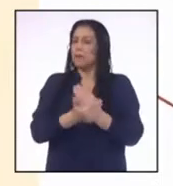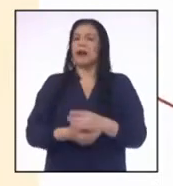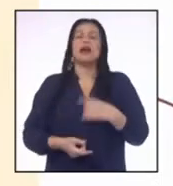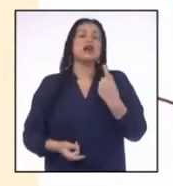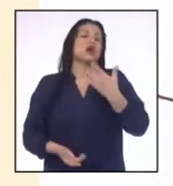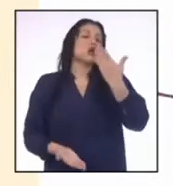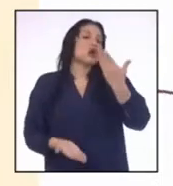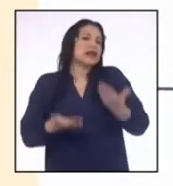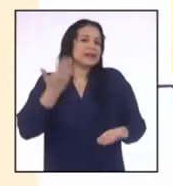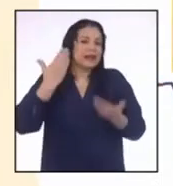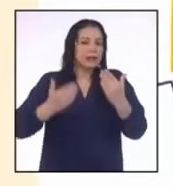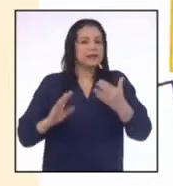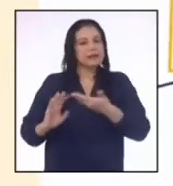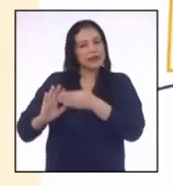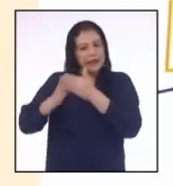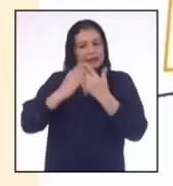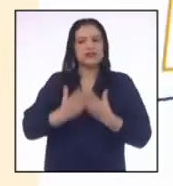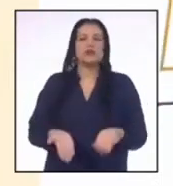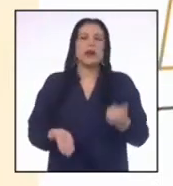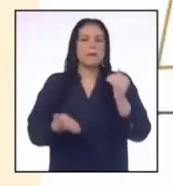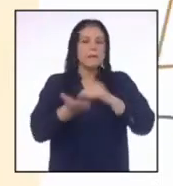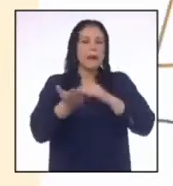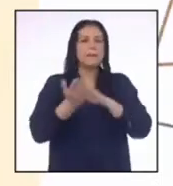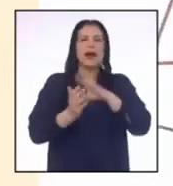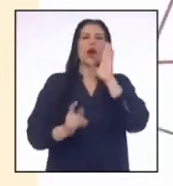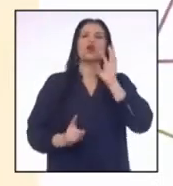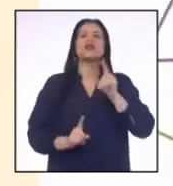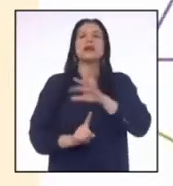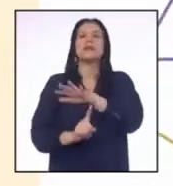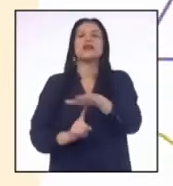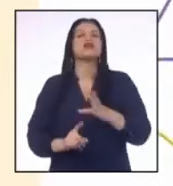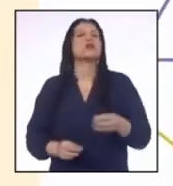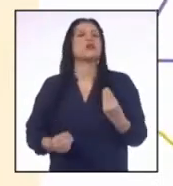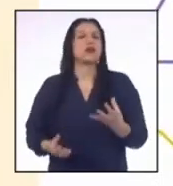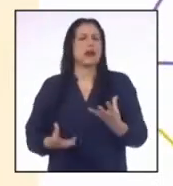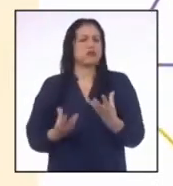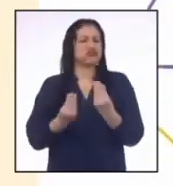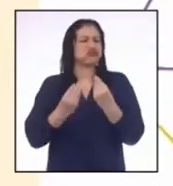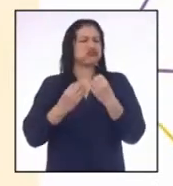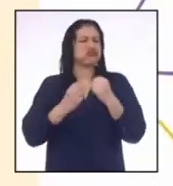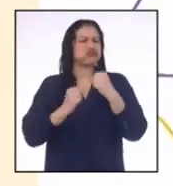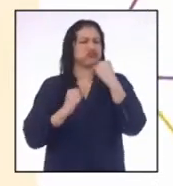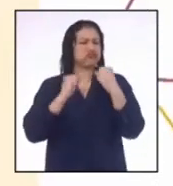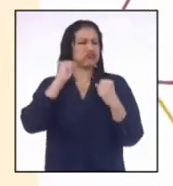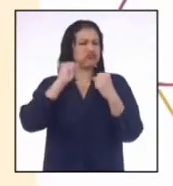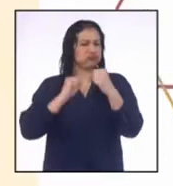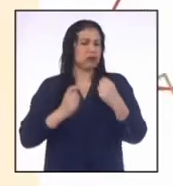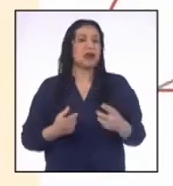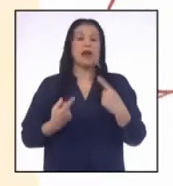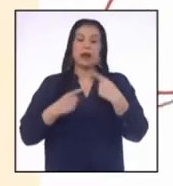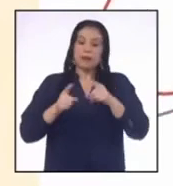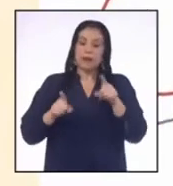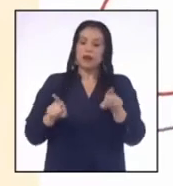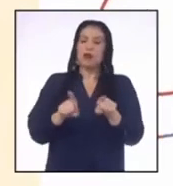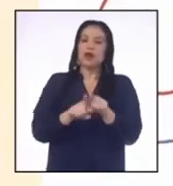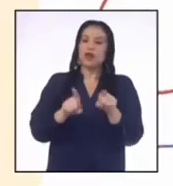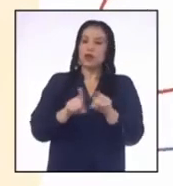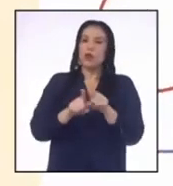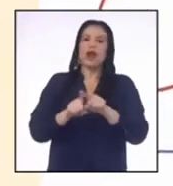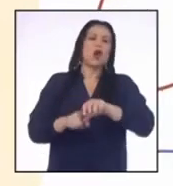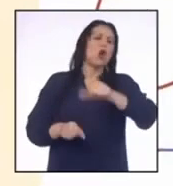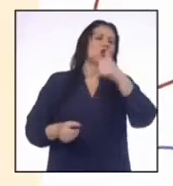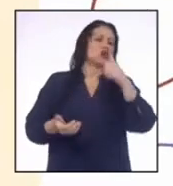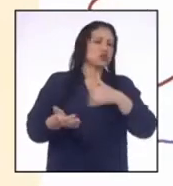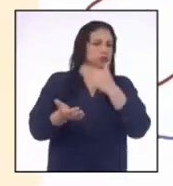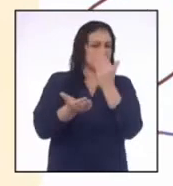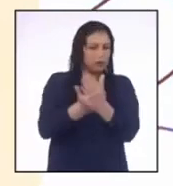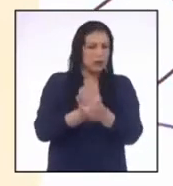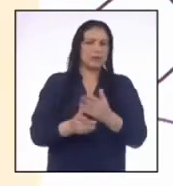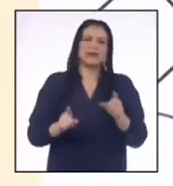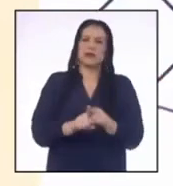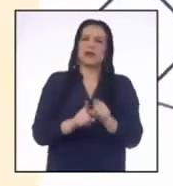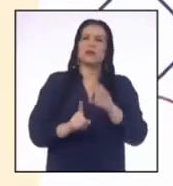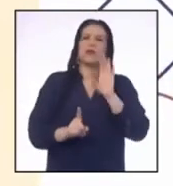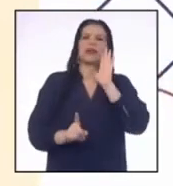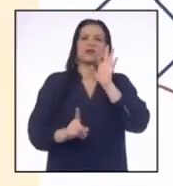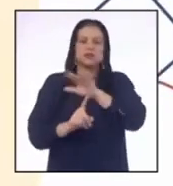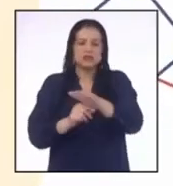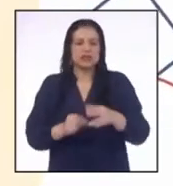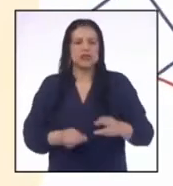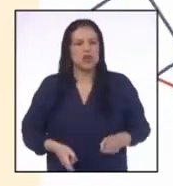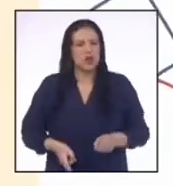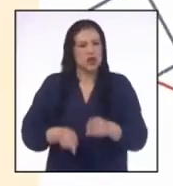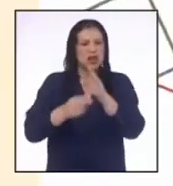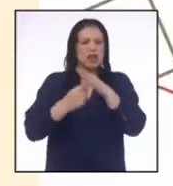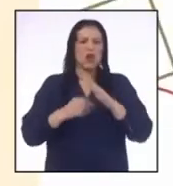puede ser que en la ciudad haya más contaminación por la cantidad de carros. Pero sí podrás encontrar muchos otros problemas como la suciedad en